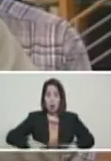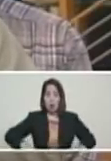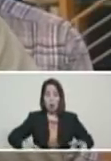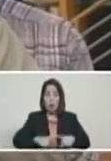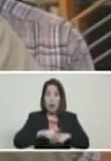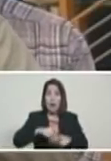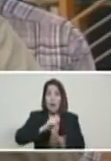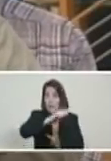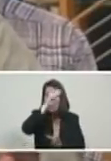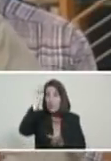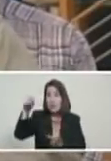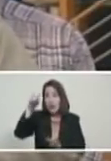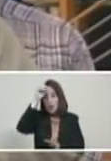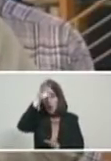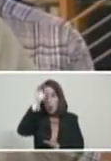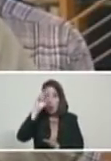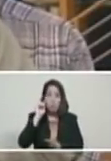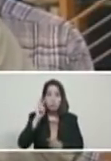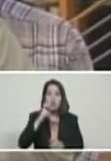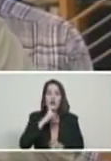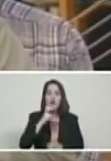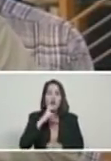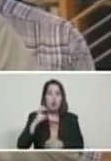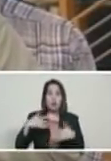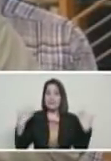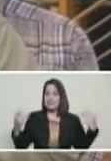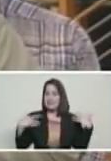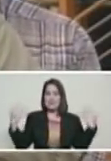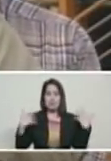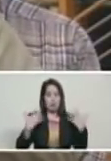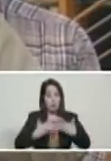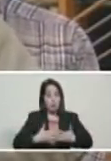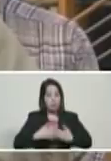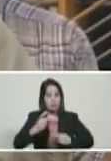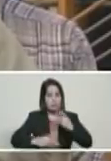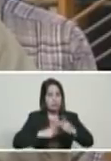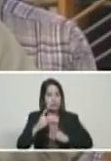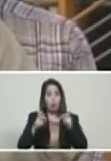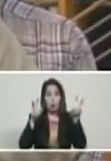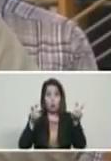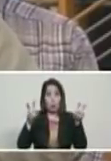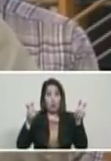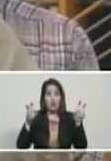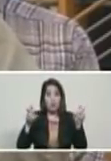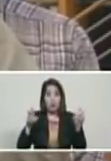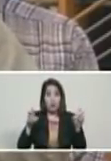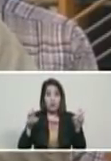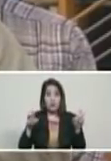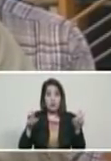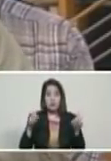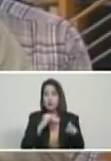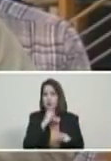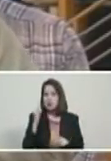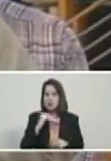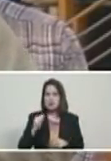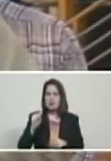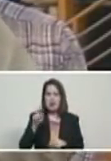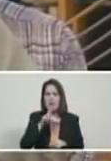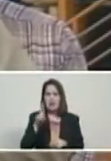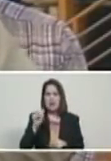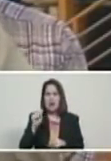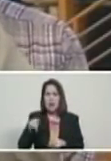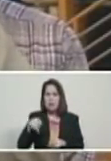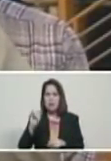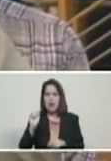minero del Orinoco. Estamos muy contentos de realizar la inauguración de esta planta que se llama Sarrapia. Es una planta para